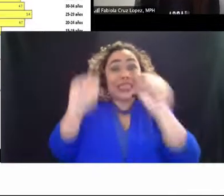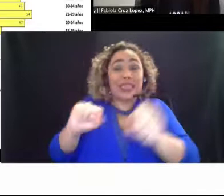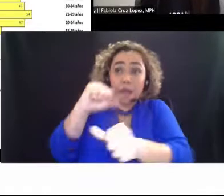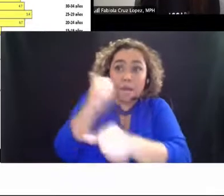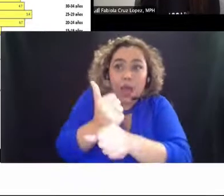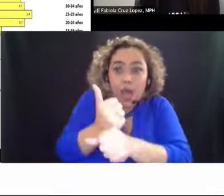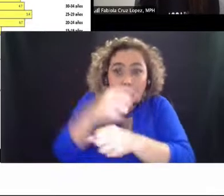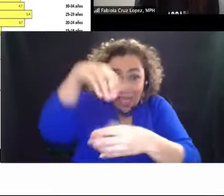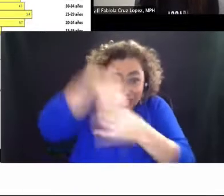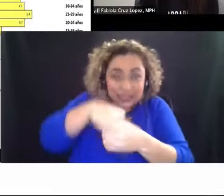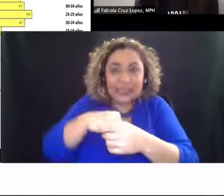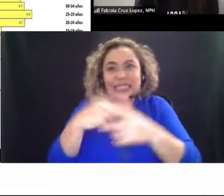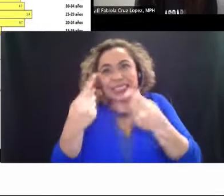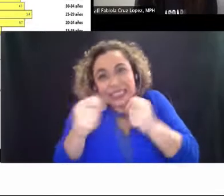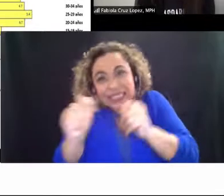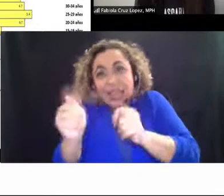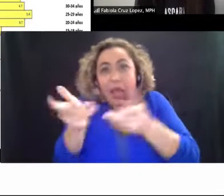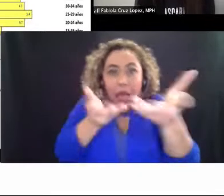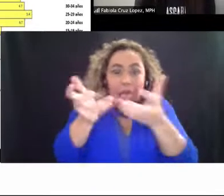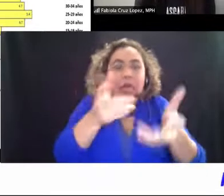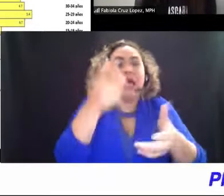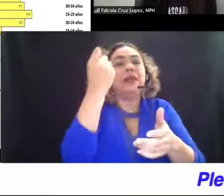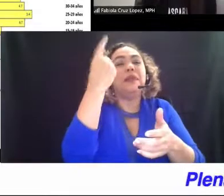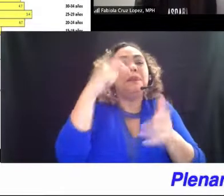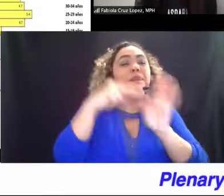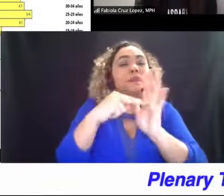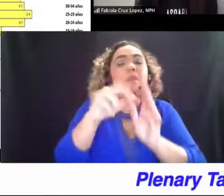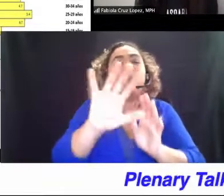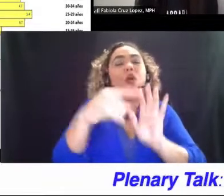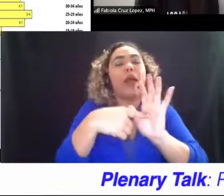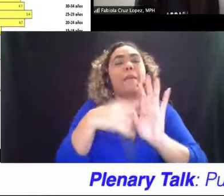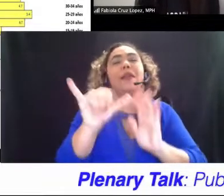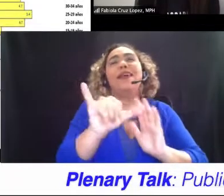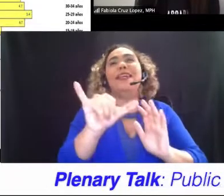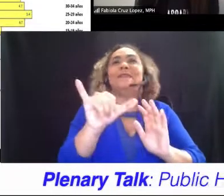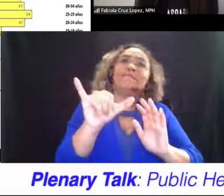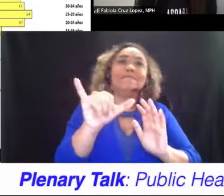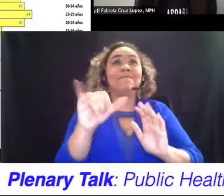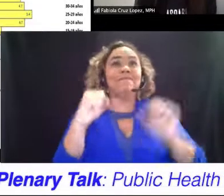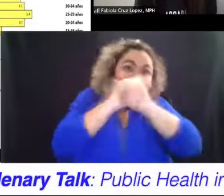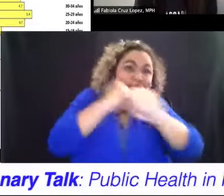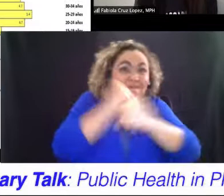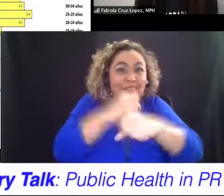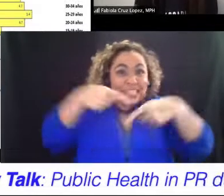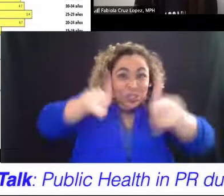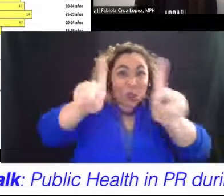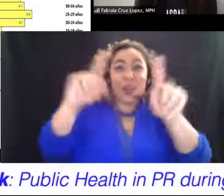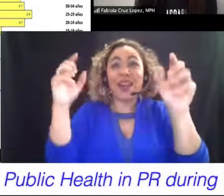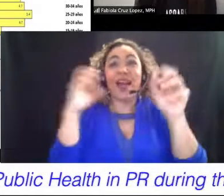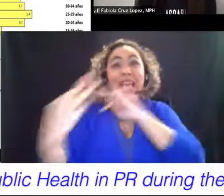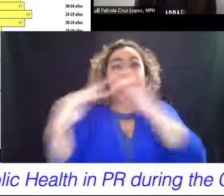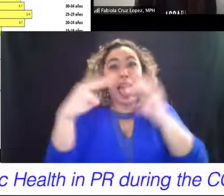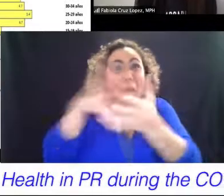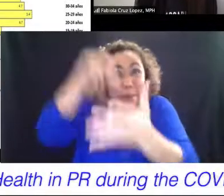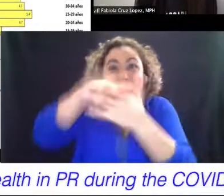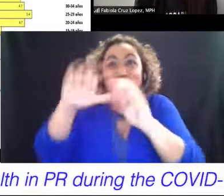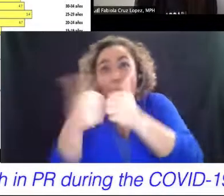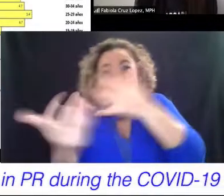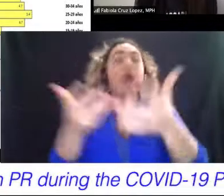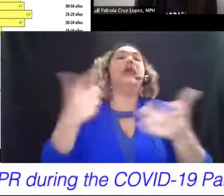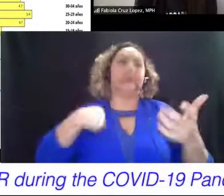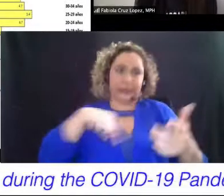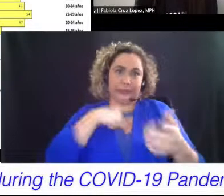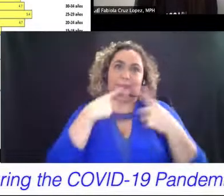de la batalla. Esto es, como yo decía, entrenar los guerreros en la batalla, pero lo hemos logrado